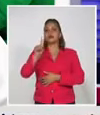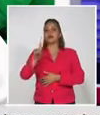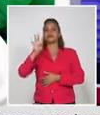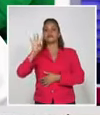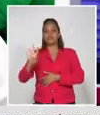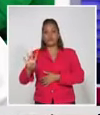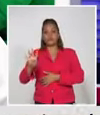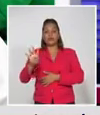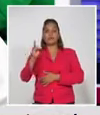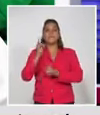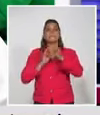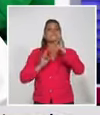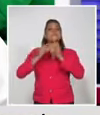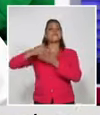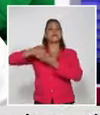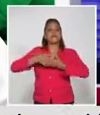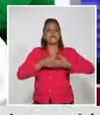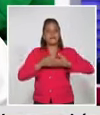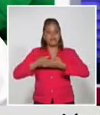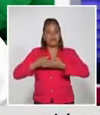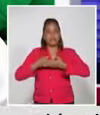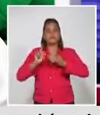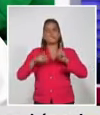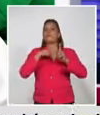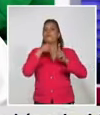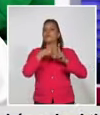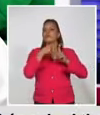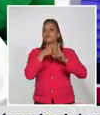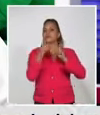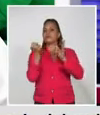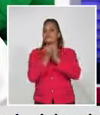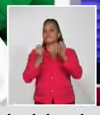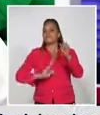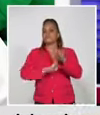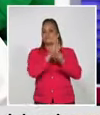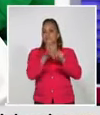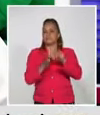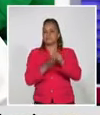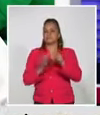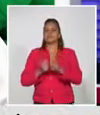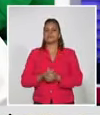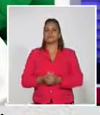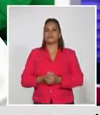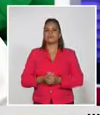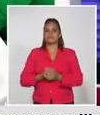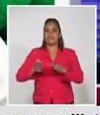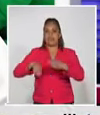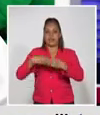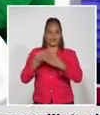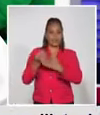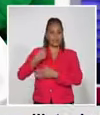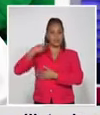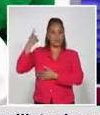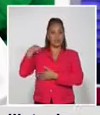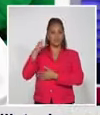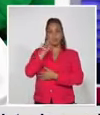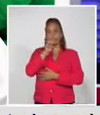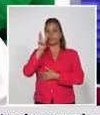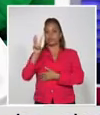lactantes diagnosticados en nuestro país. En el día de ayer, de los 13 menores de 1